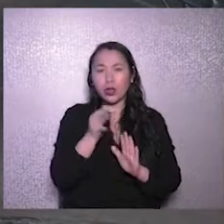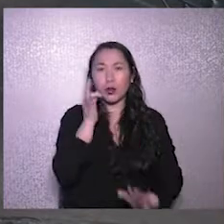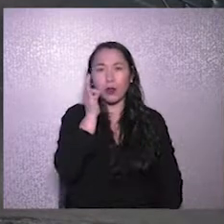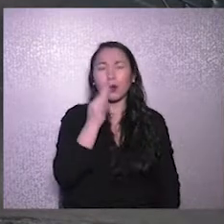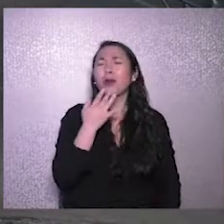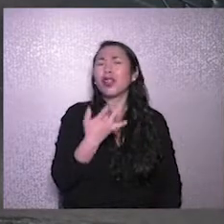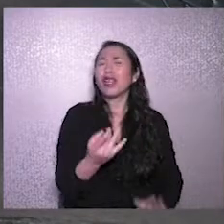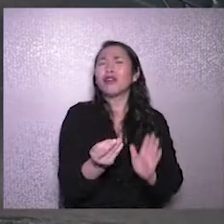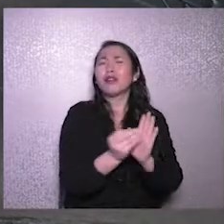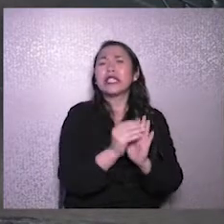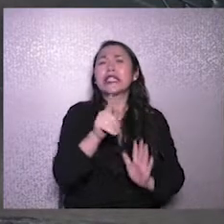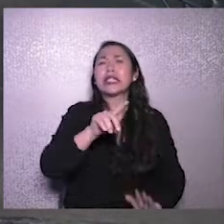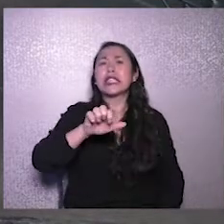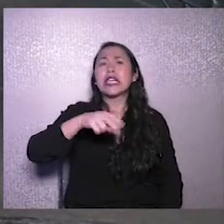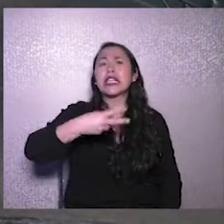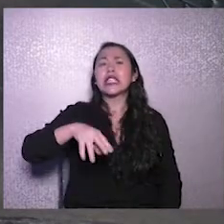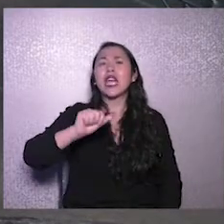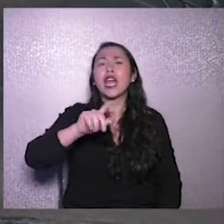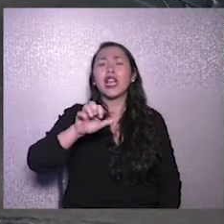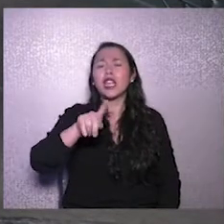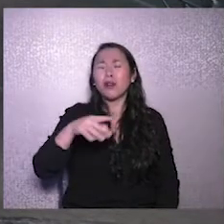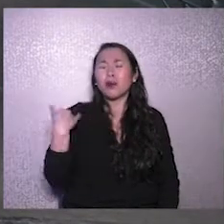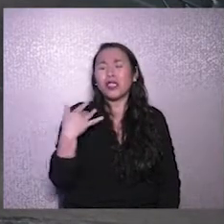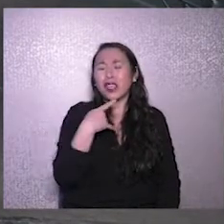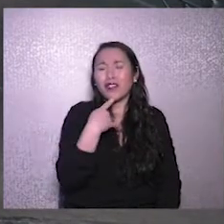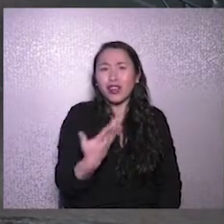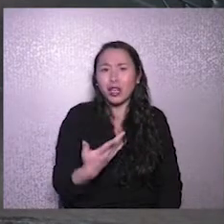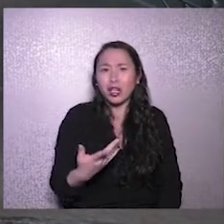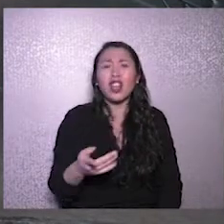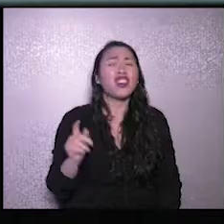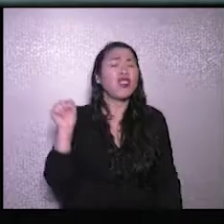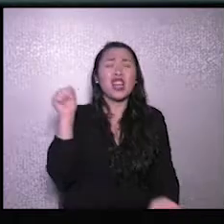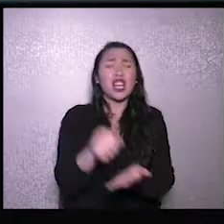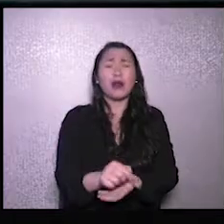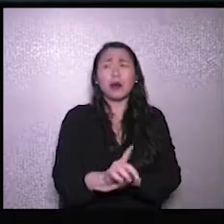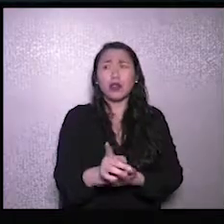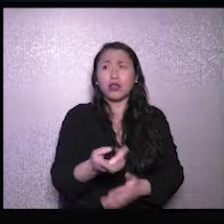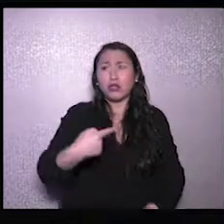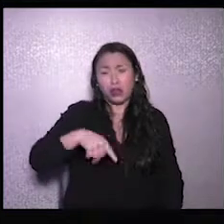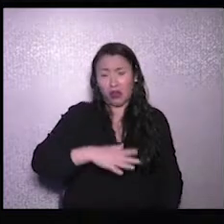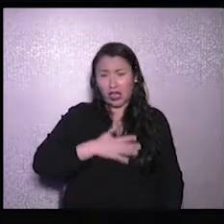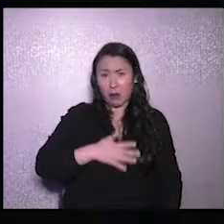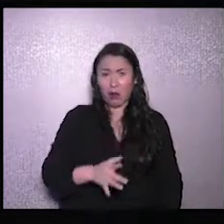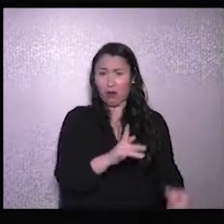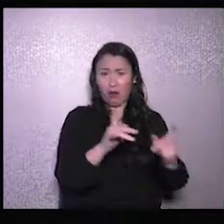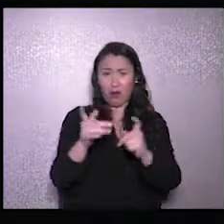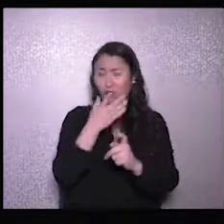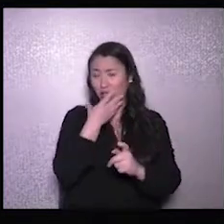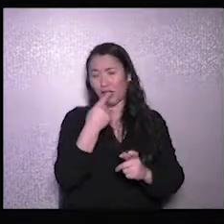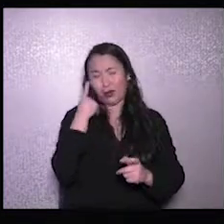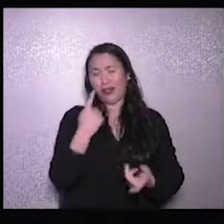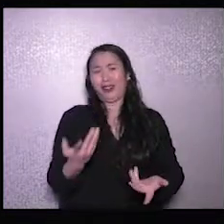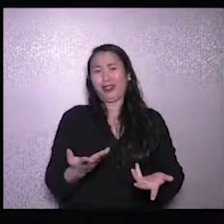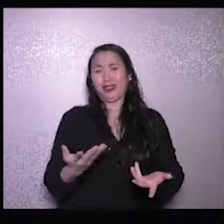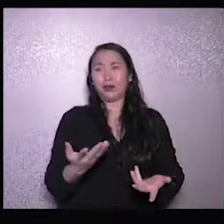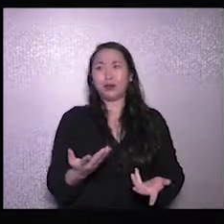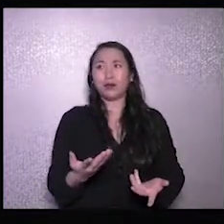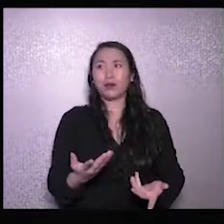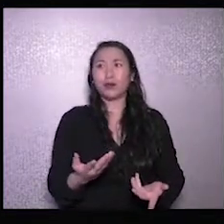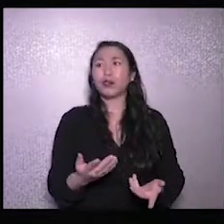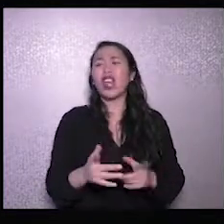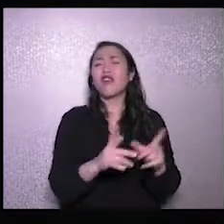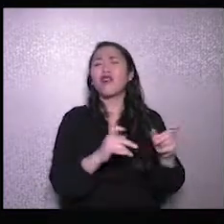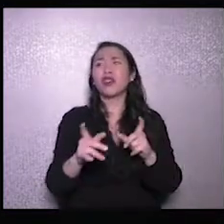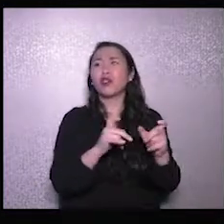señal, un grupo, no importa que la imagen sea fea, los radiólogos van a reclamar. Nosotros siempre reclamamos, queremos ver imágenes bonitas, pero es absurdo. Obtenga imágenes al